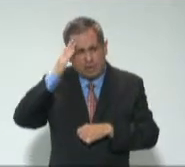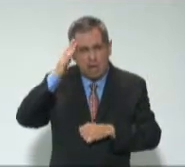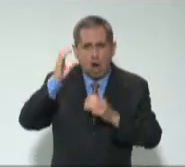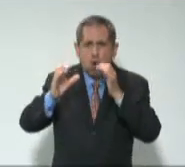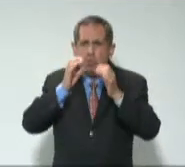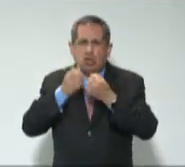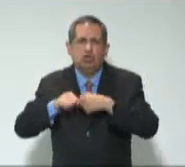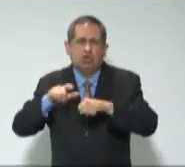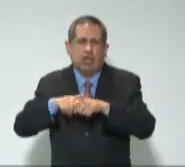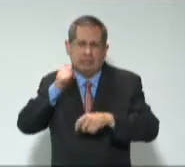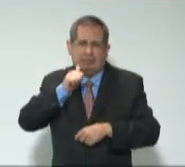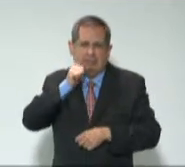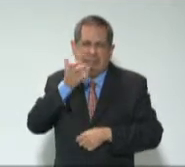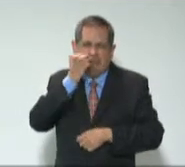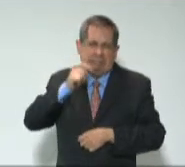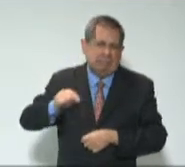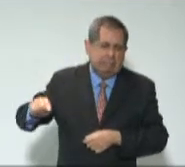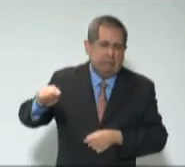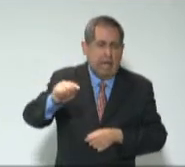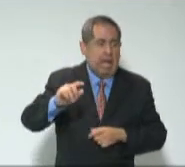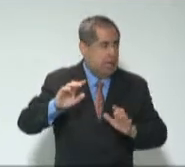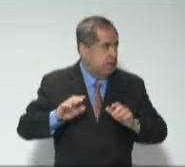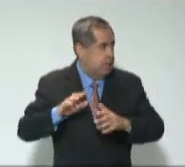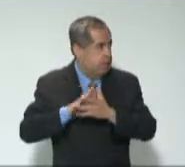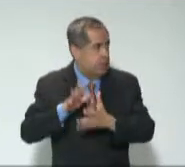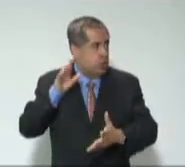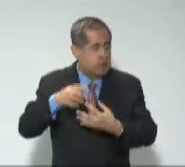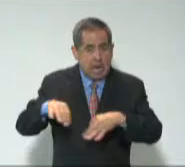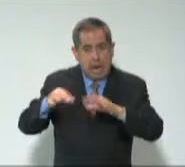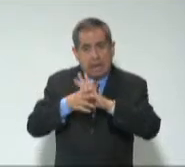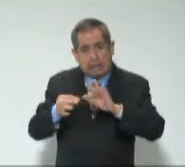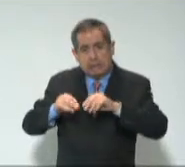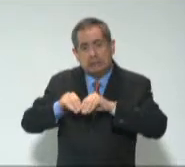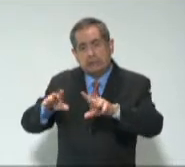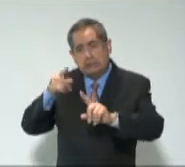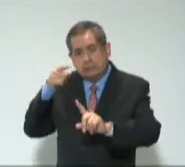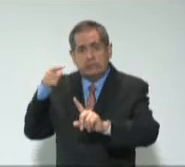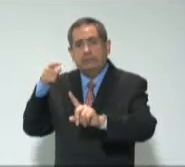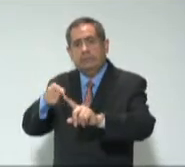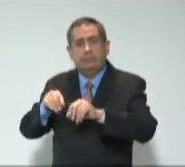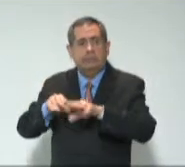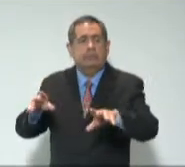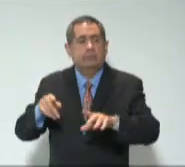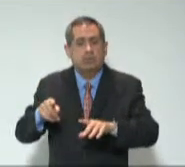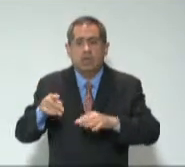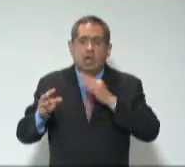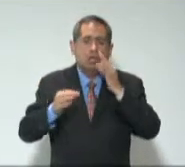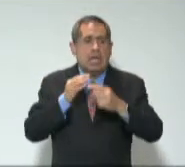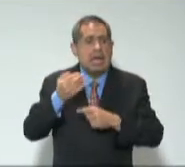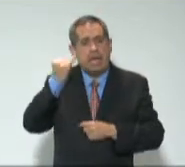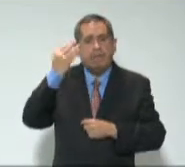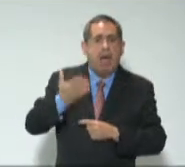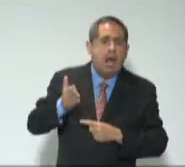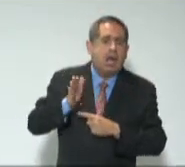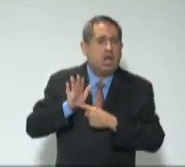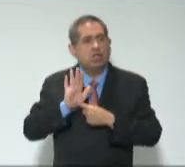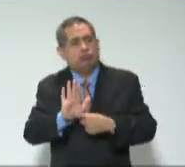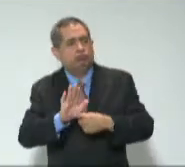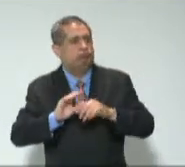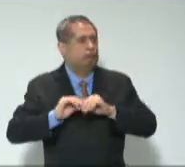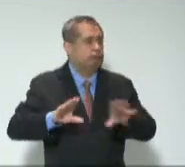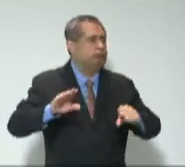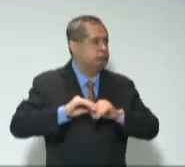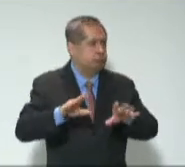comunicación social que en su mayoría el enfoque ha sido proyectar o eh